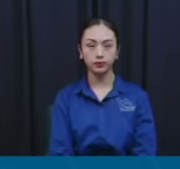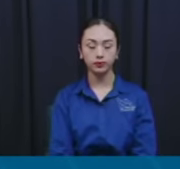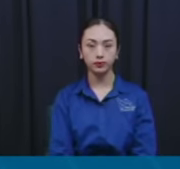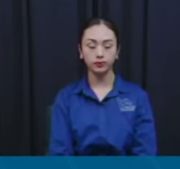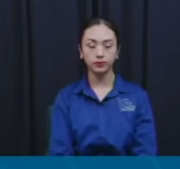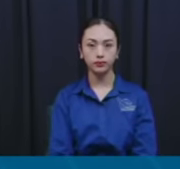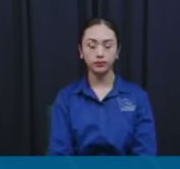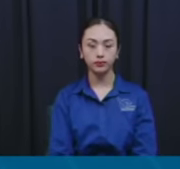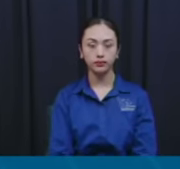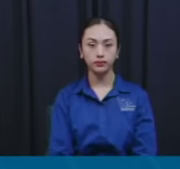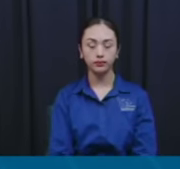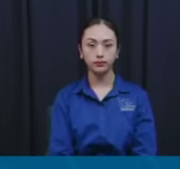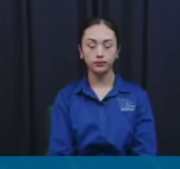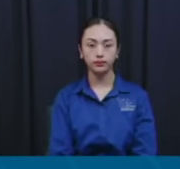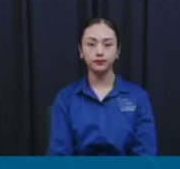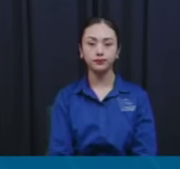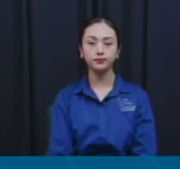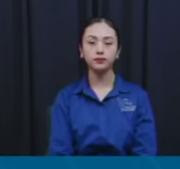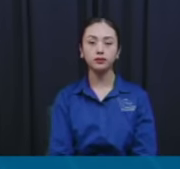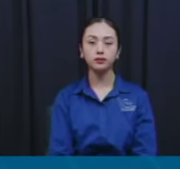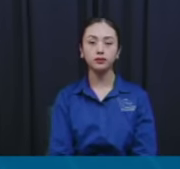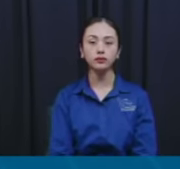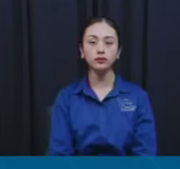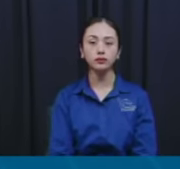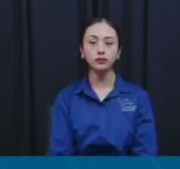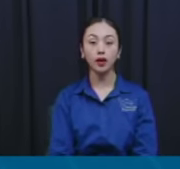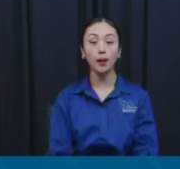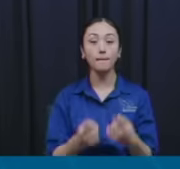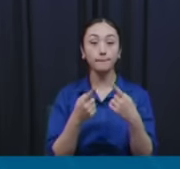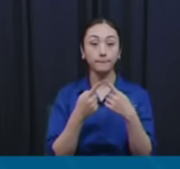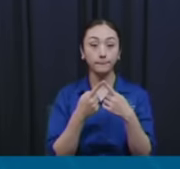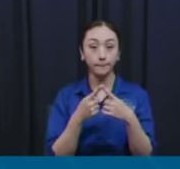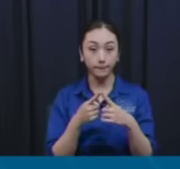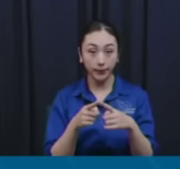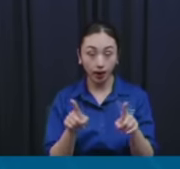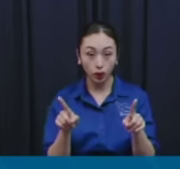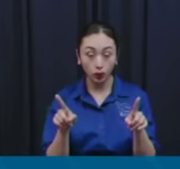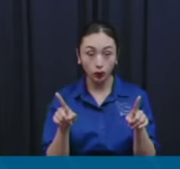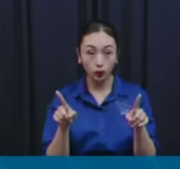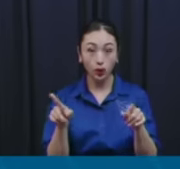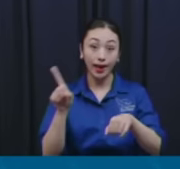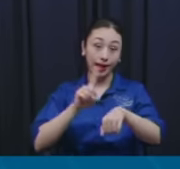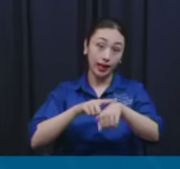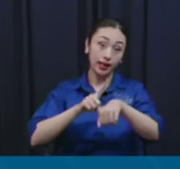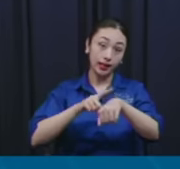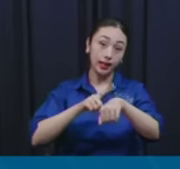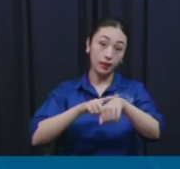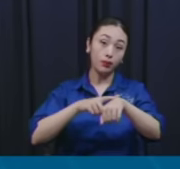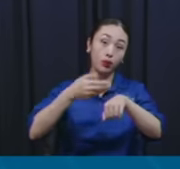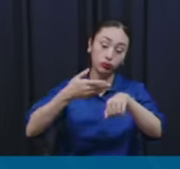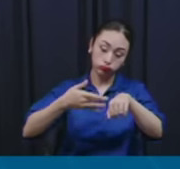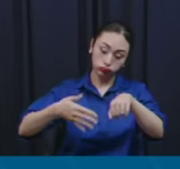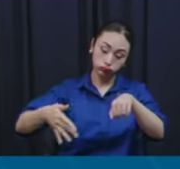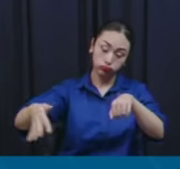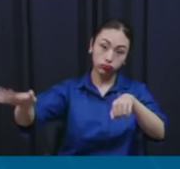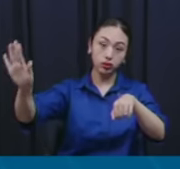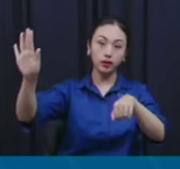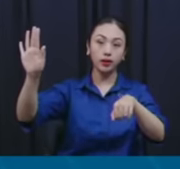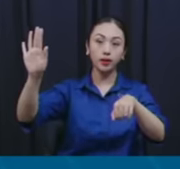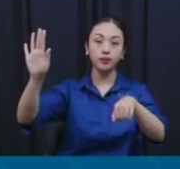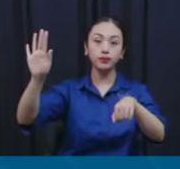todo lo demás ejerza dominio y toda la cuestión Pero conforme fue pasando el tiempo miren lo que pasa en Génesis